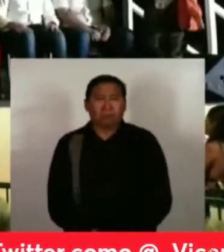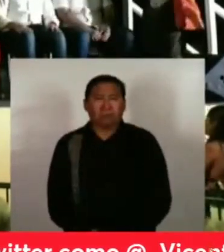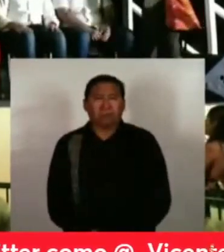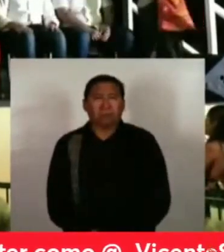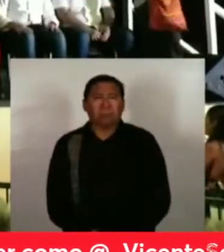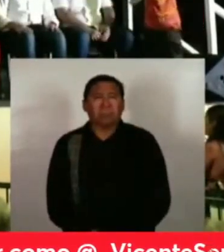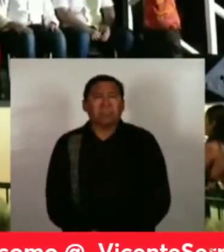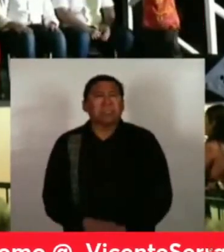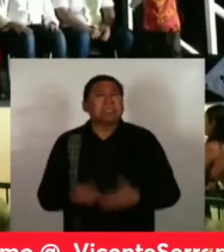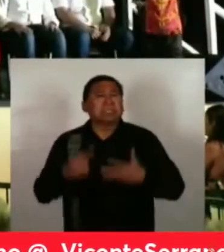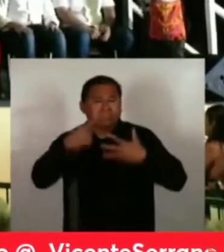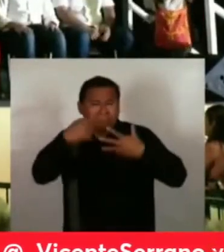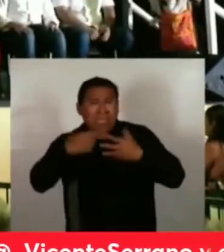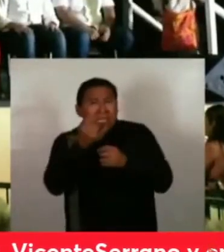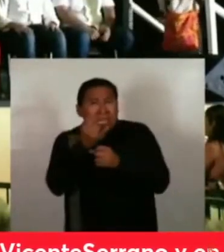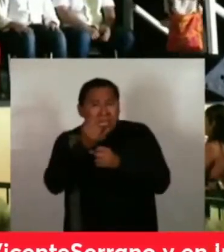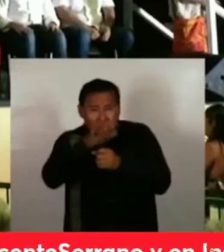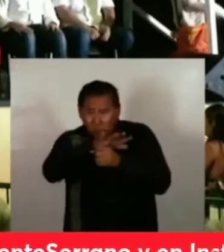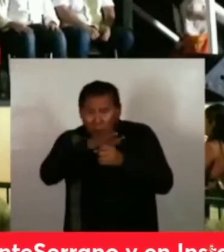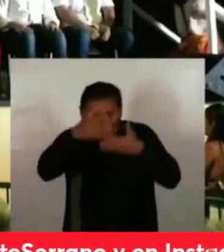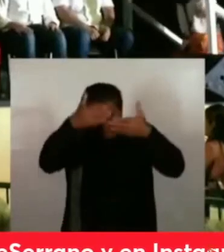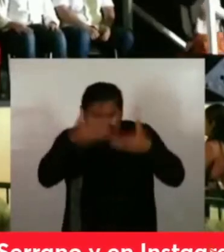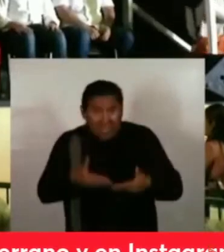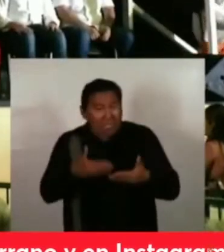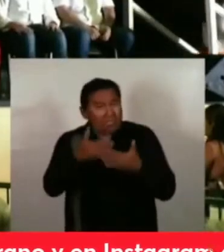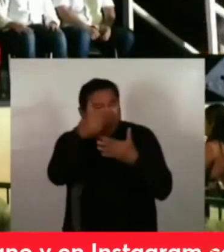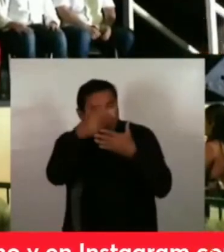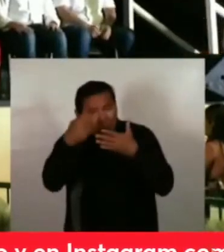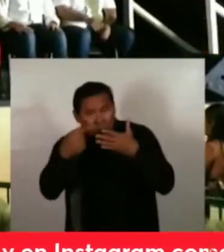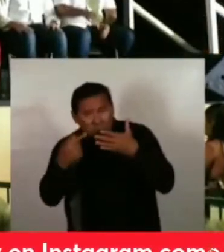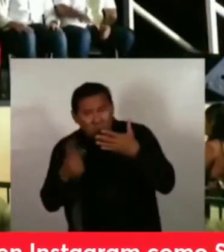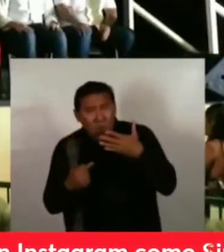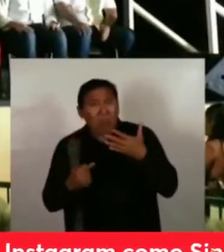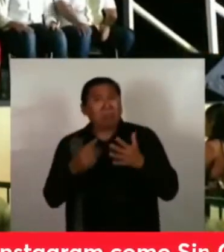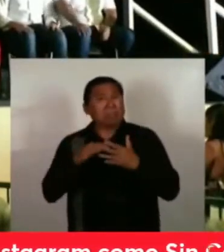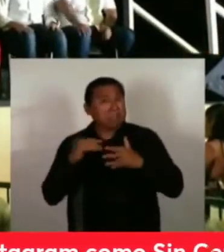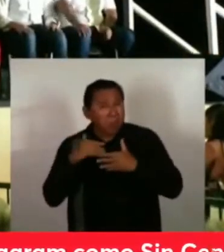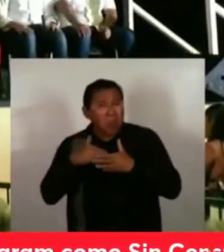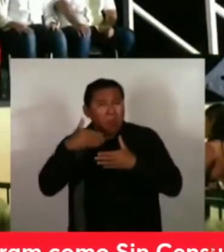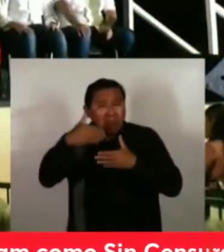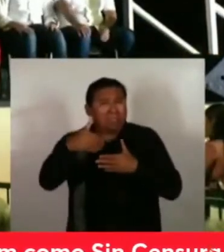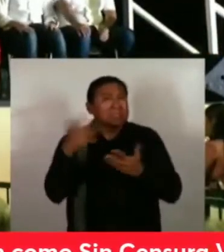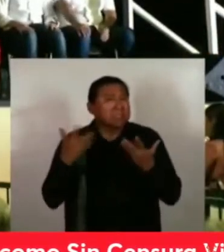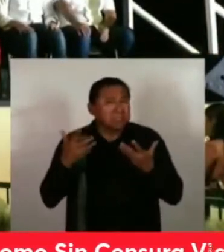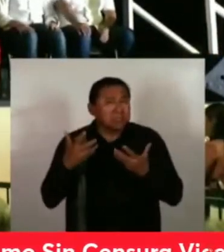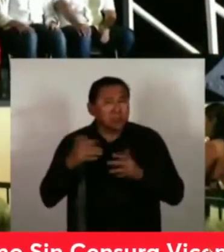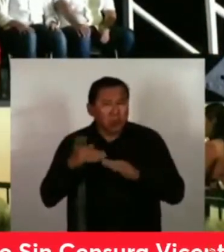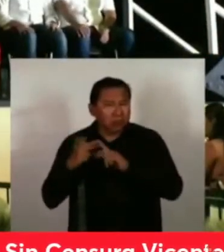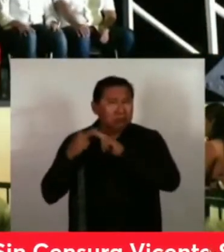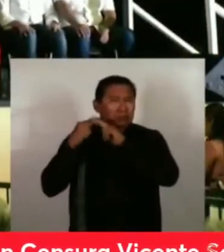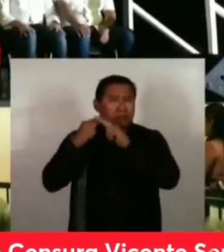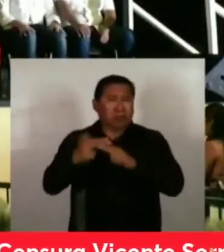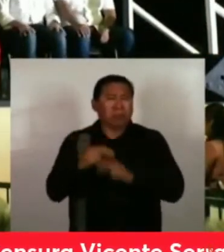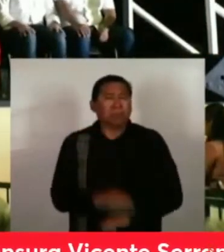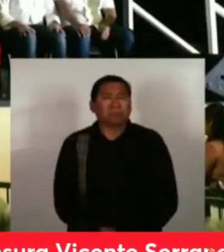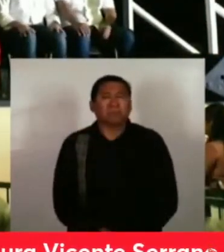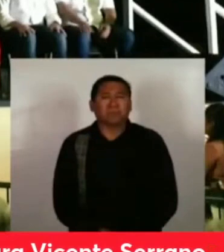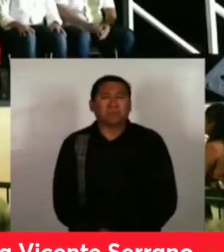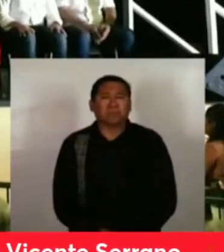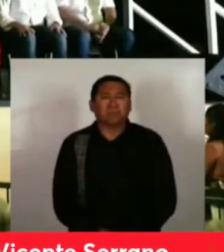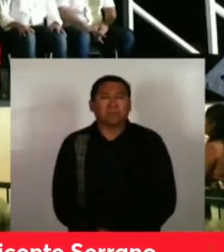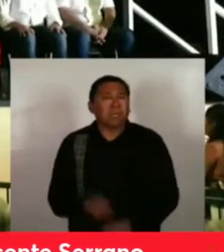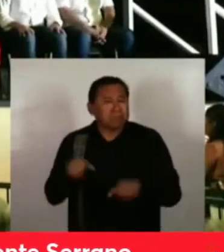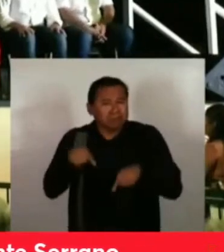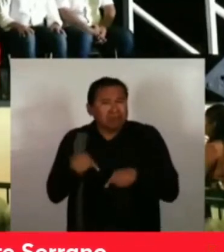Ya sería suficiente si continuamos y consolidamos lo que se hizo, pero no nos vamos a quedar